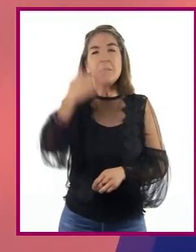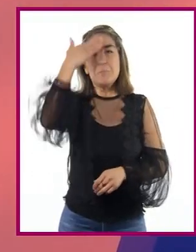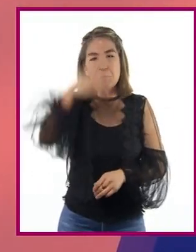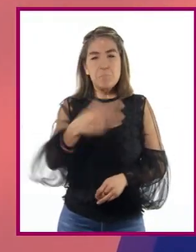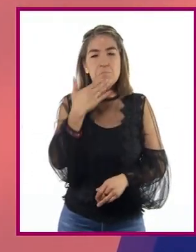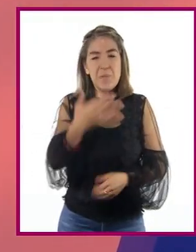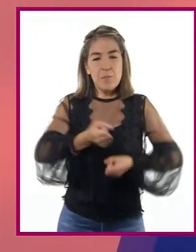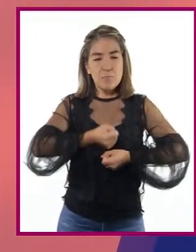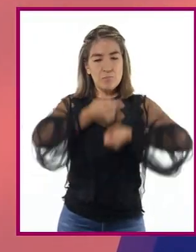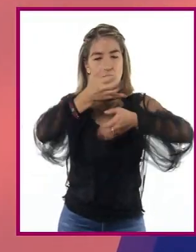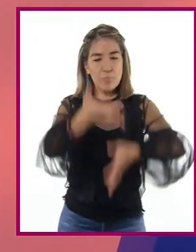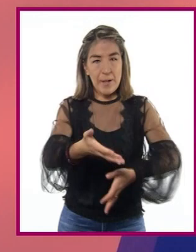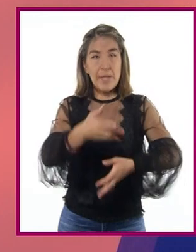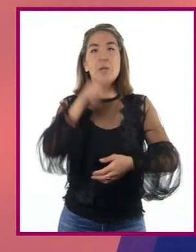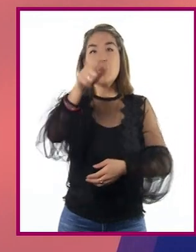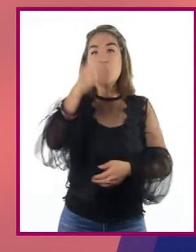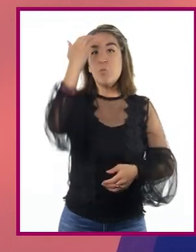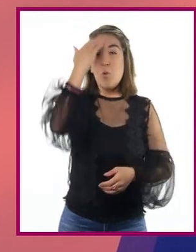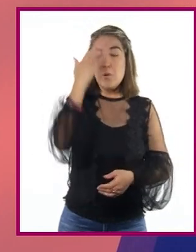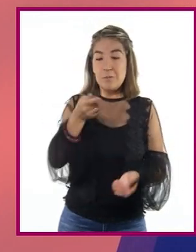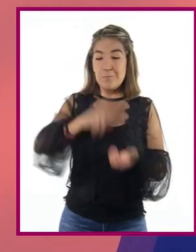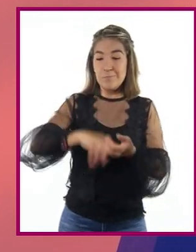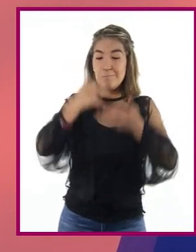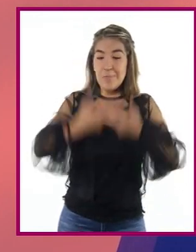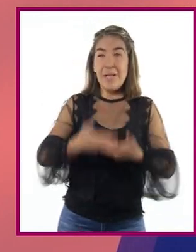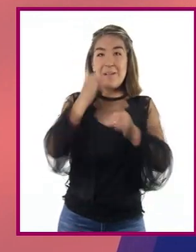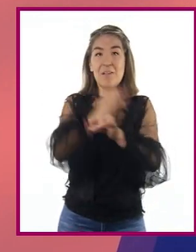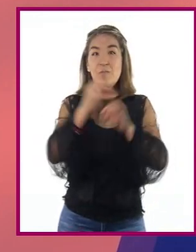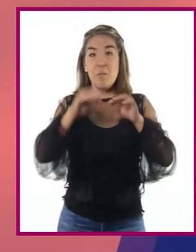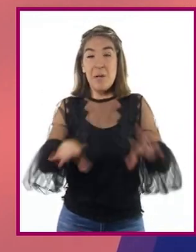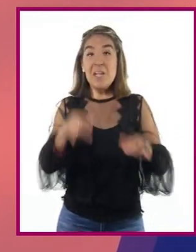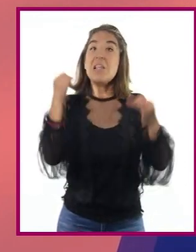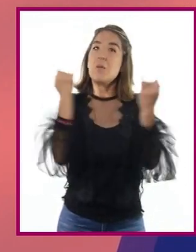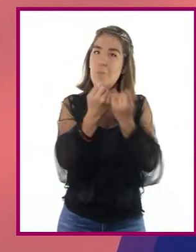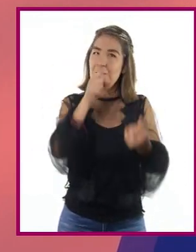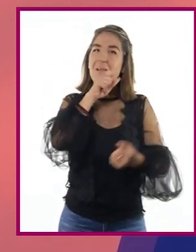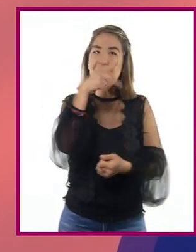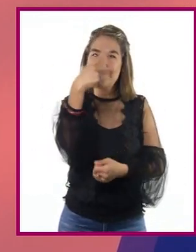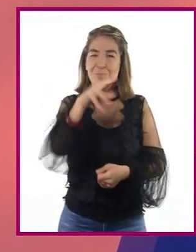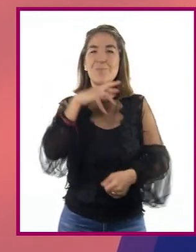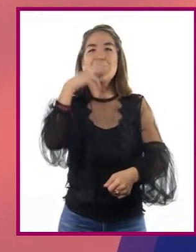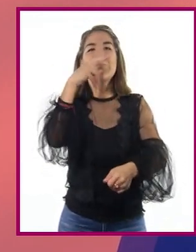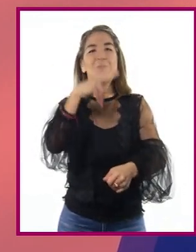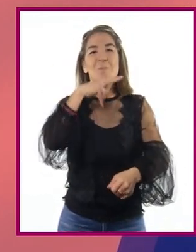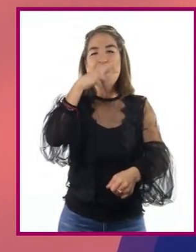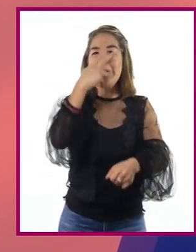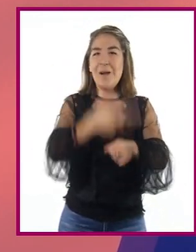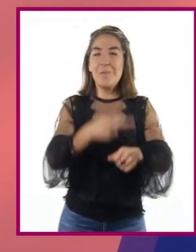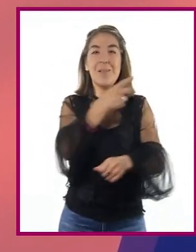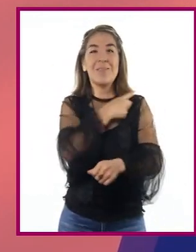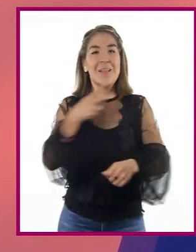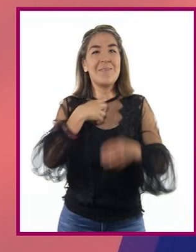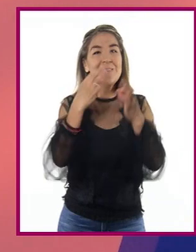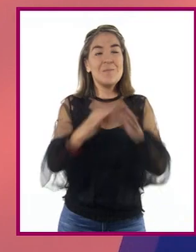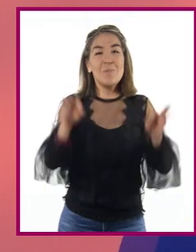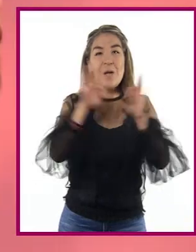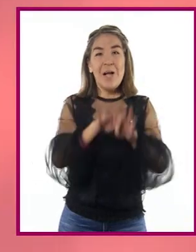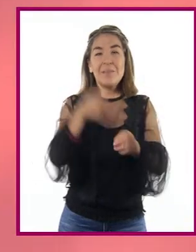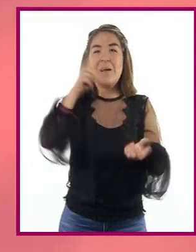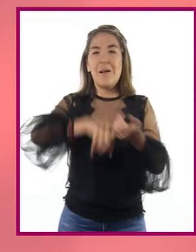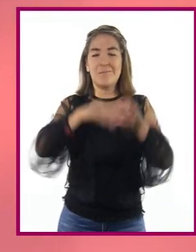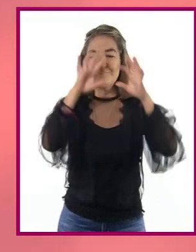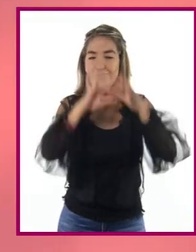tener conocimientos, pero también lo es que su vocabulario les permita transmitirlo a quienes les